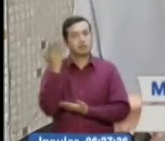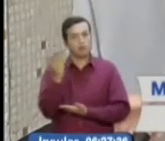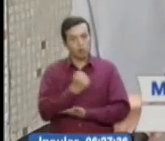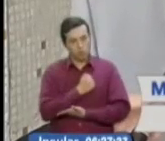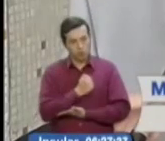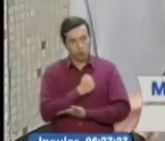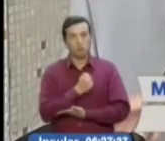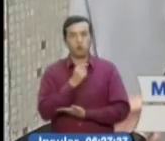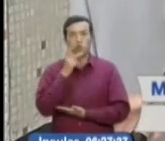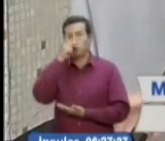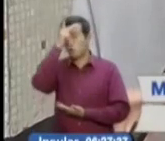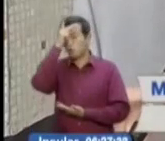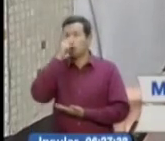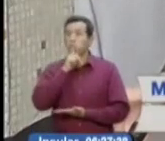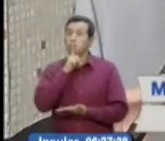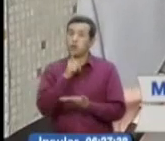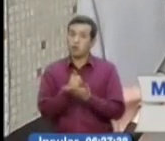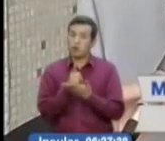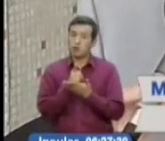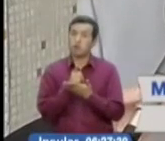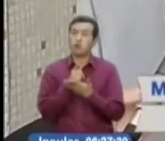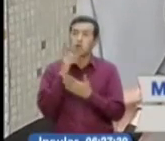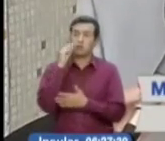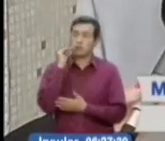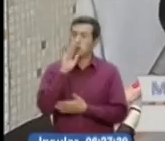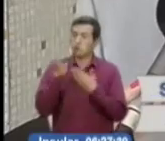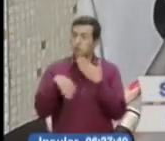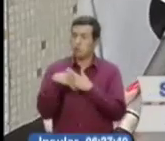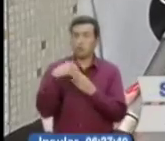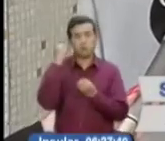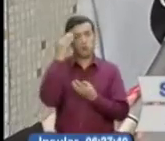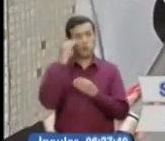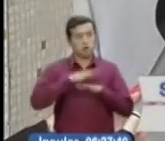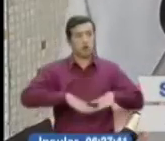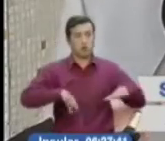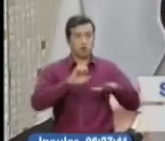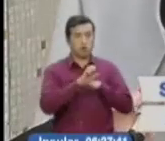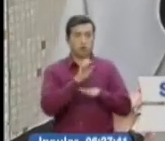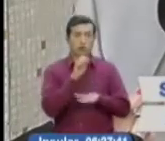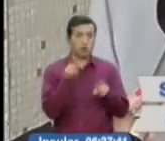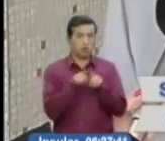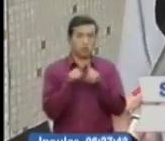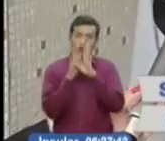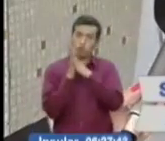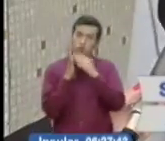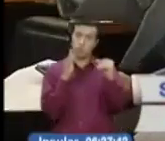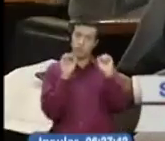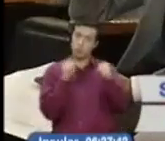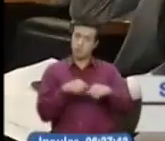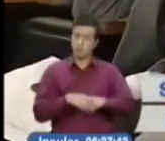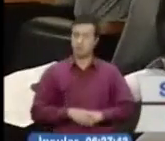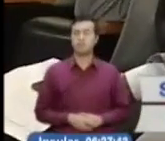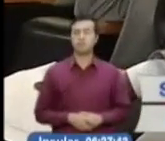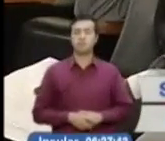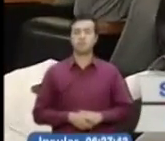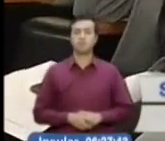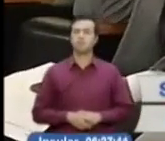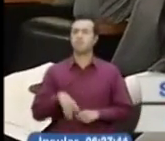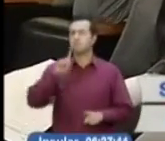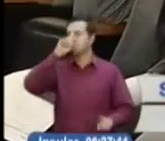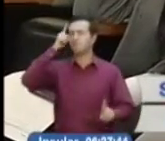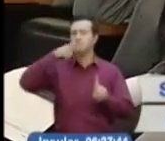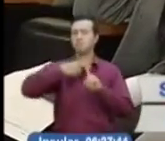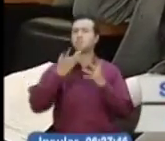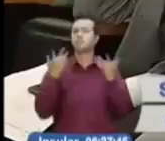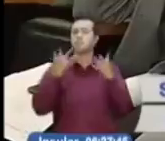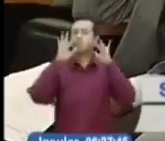hemos tenido en Perú, tratar de hacerlo sociable acá para que se puedan aplicar algunos temas, ¿no? El objetivo de este tipo de espacios